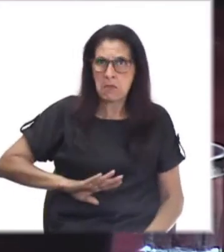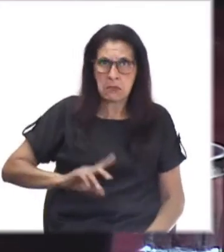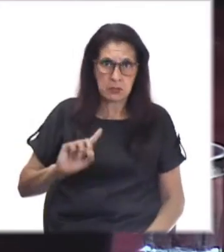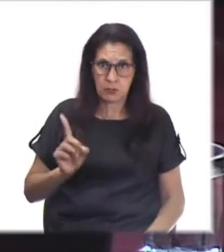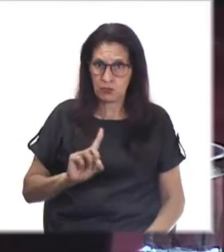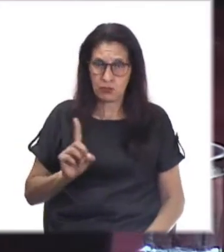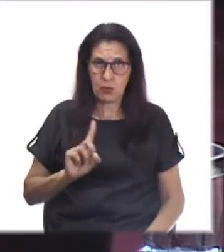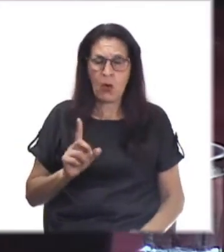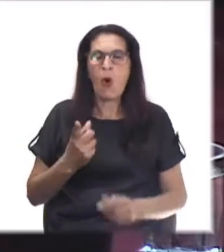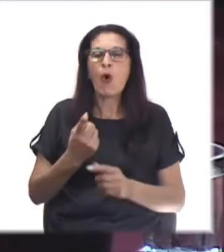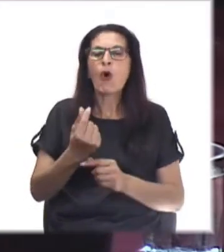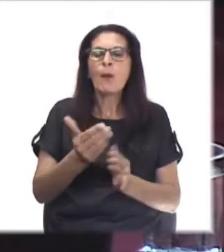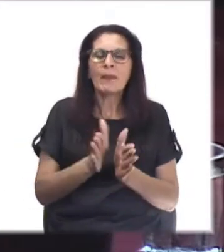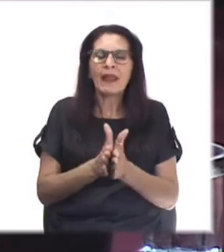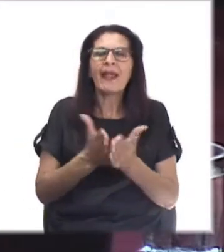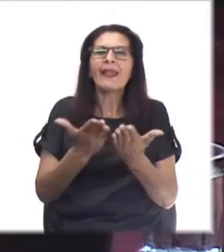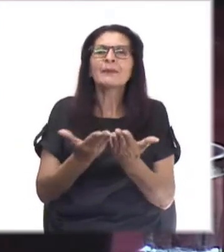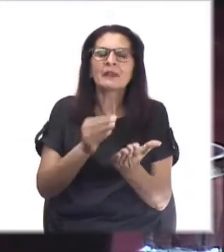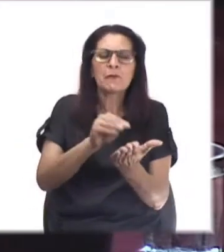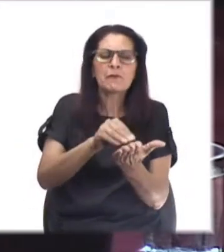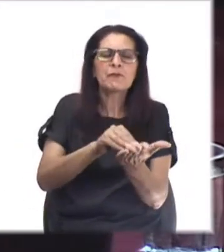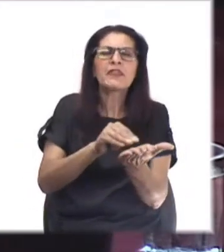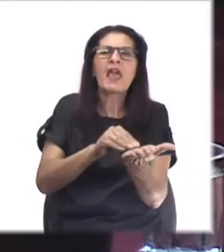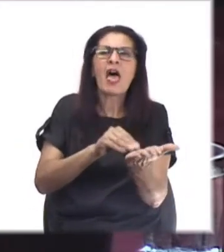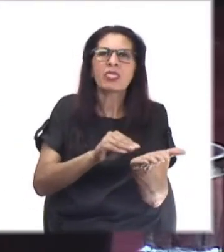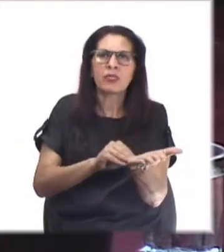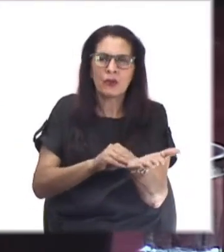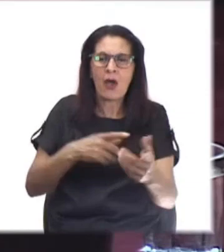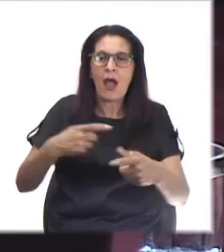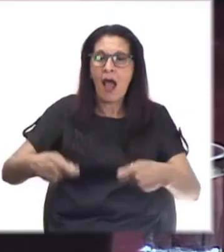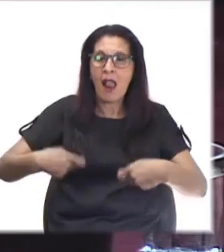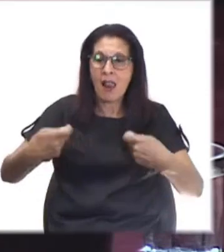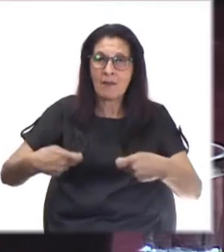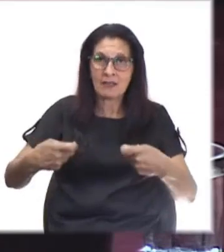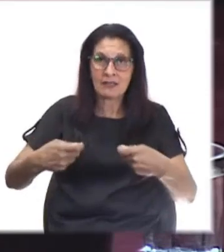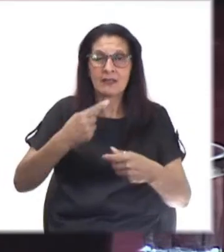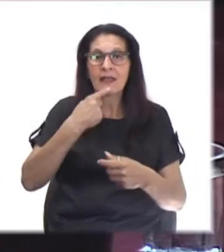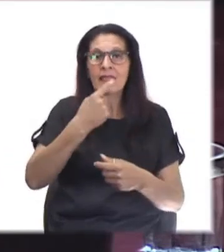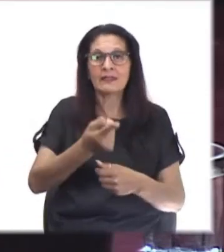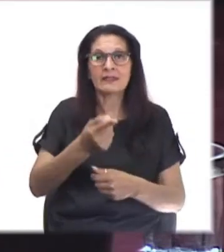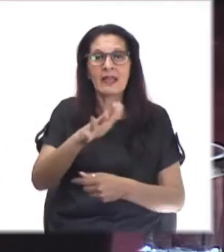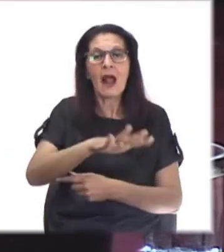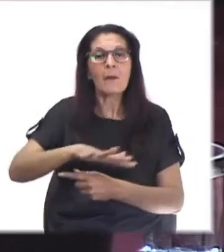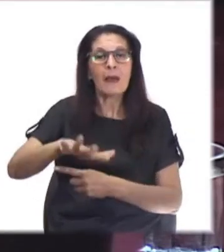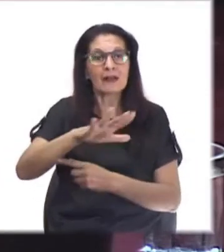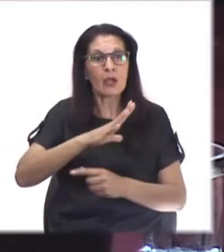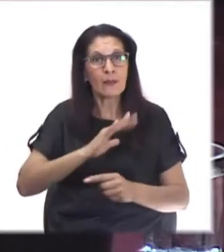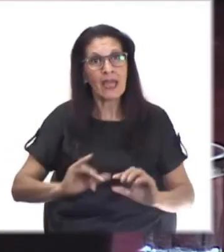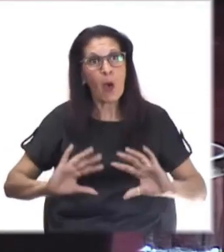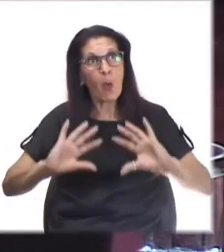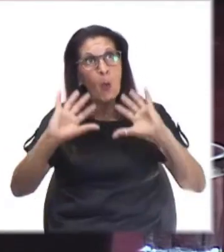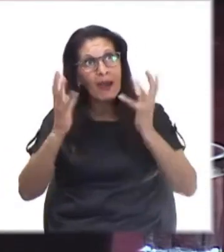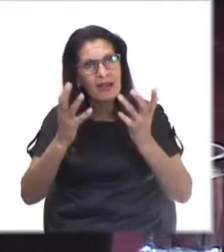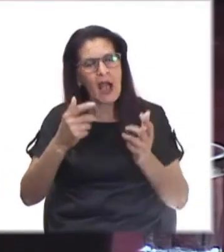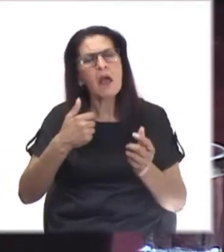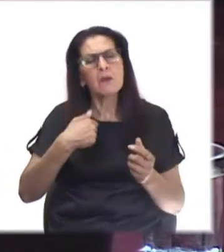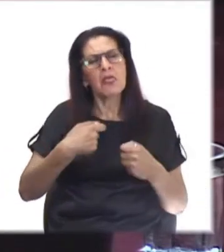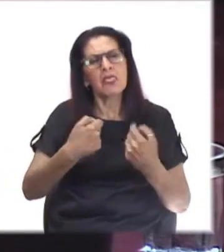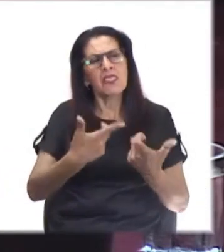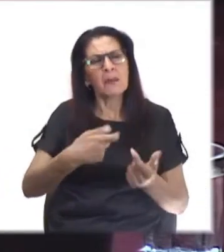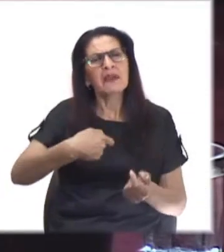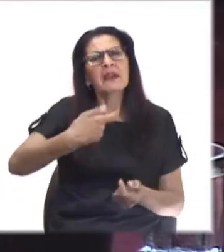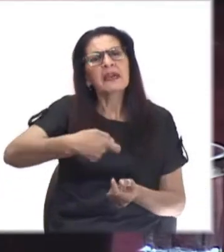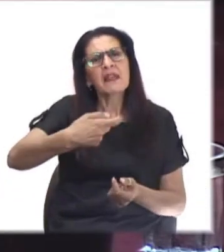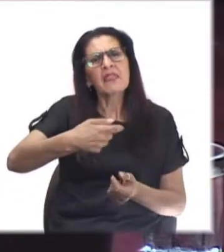con la libreta en el almacén donde el dueño, enterado de que algún obrero del barrio estaba en huelga, le daba crédito indefinido hasta